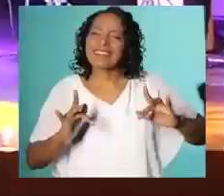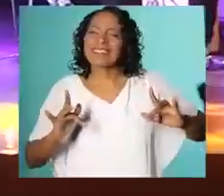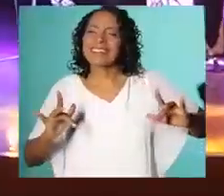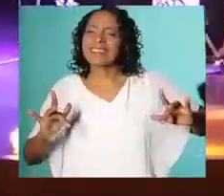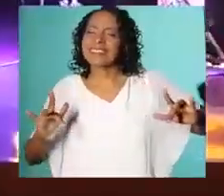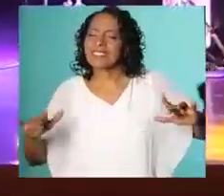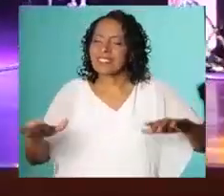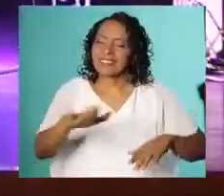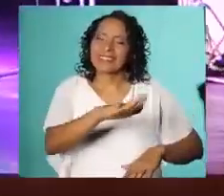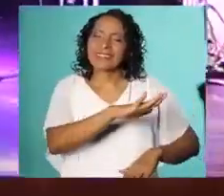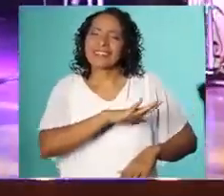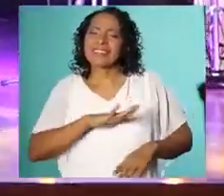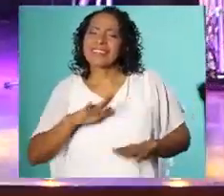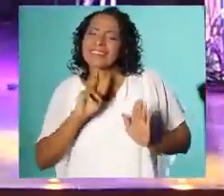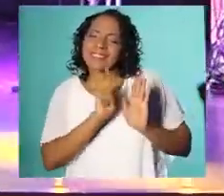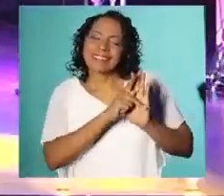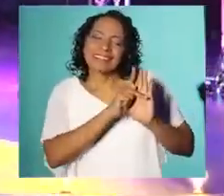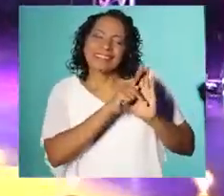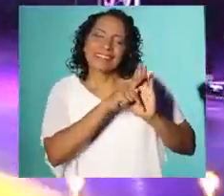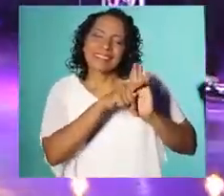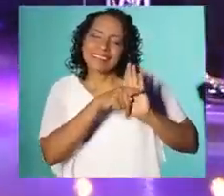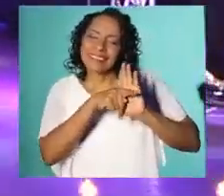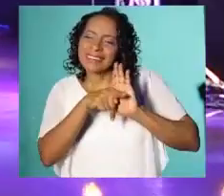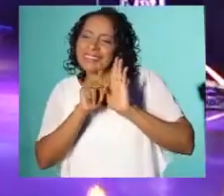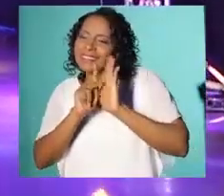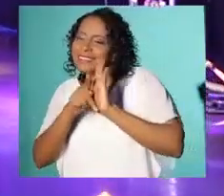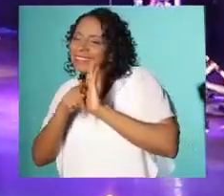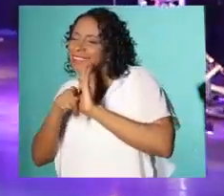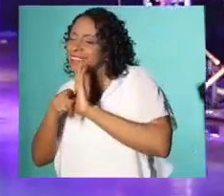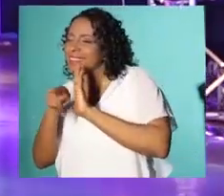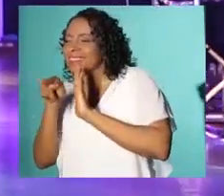minuto que me das.